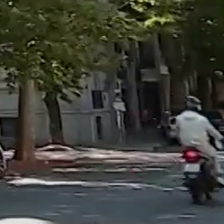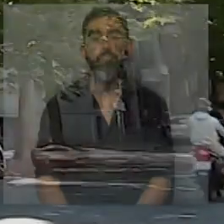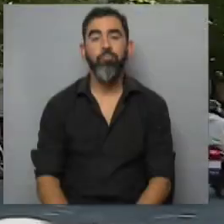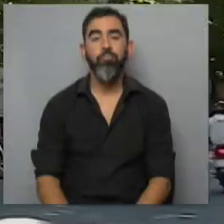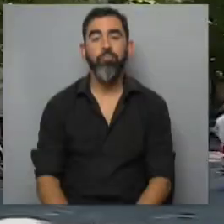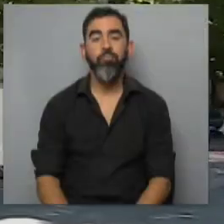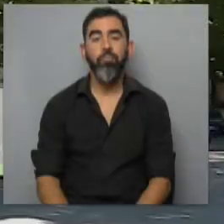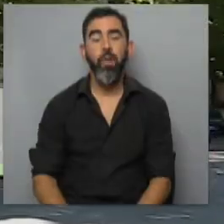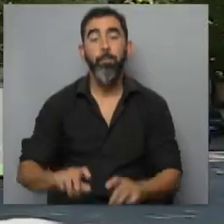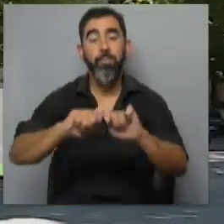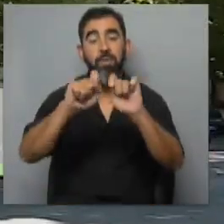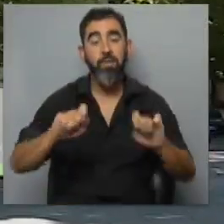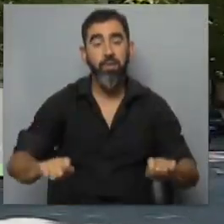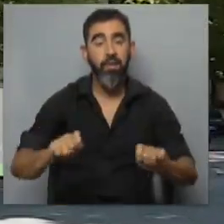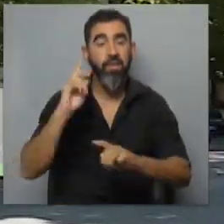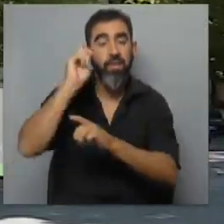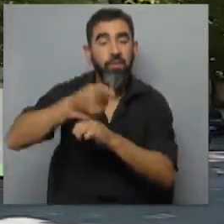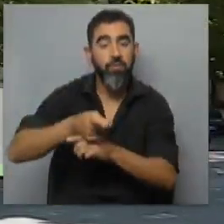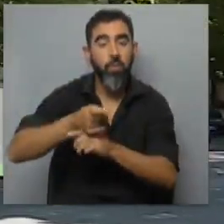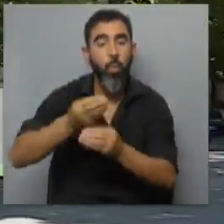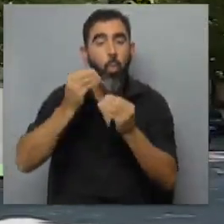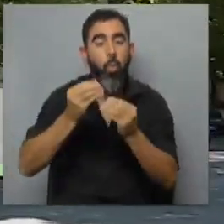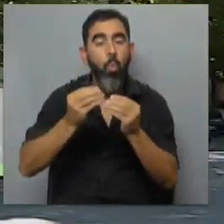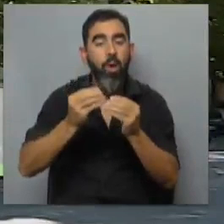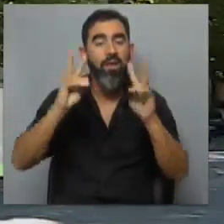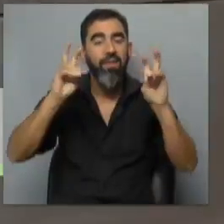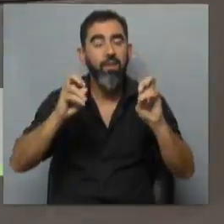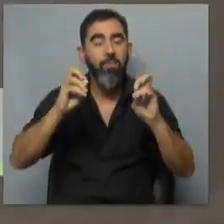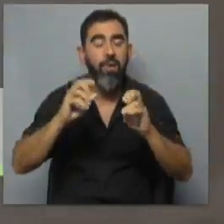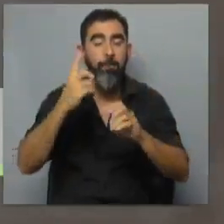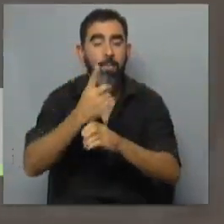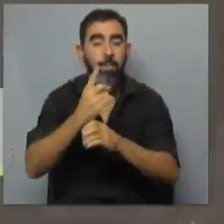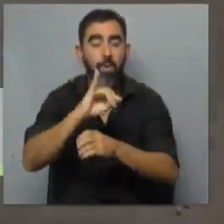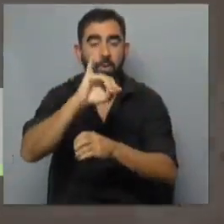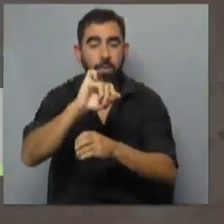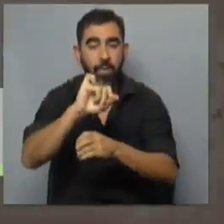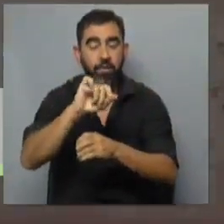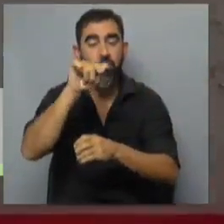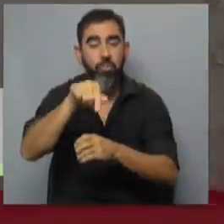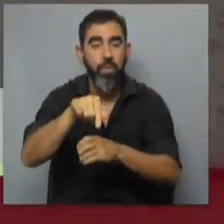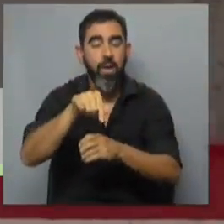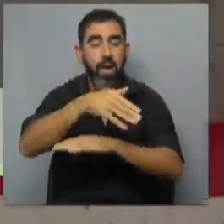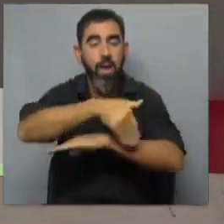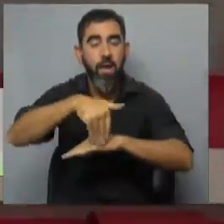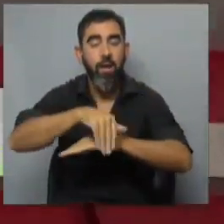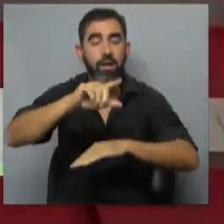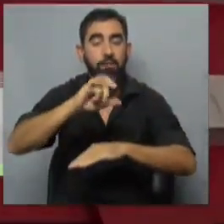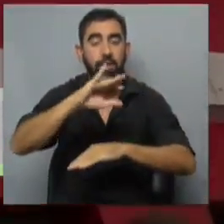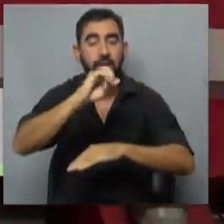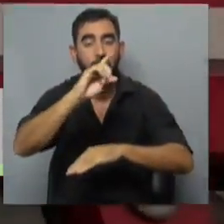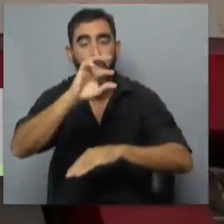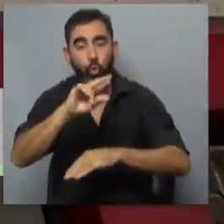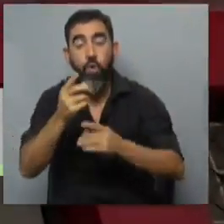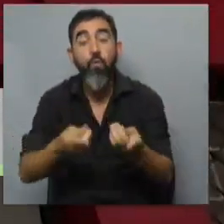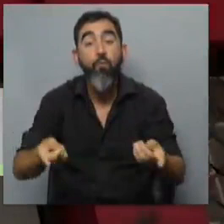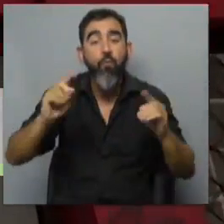el pit-cnt definió los ejes centrales del acto del primero de mayo que va a transcurrir sobre la avenida libertador y va a marcar el